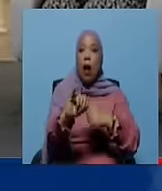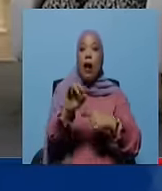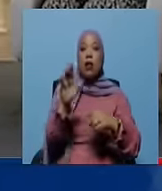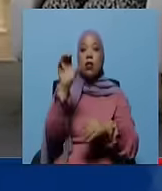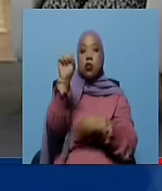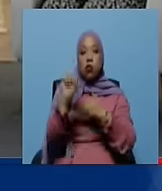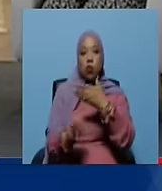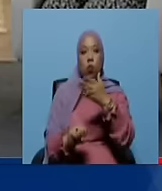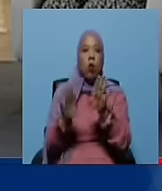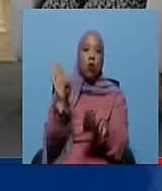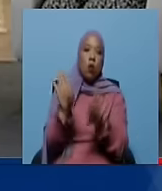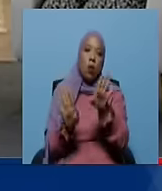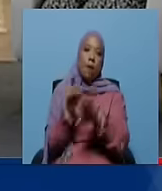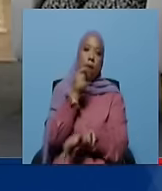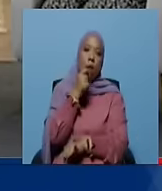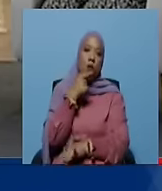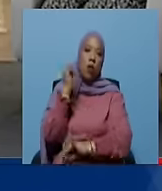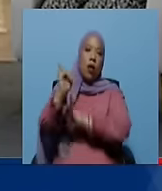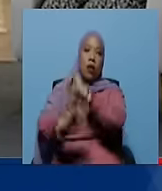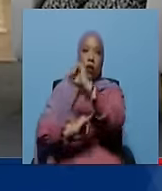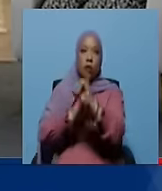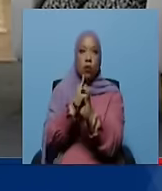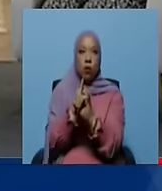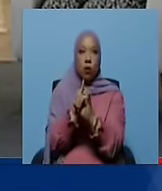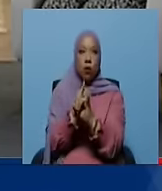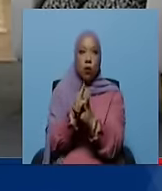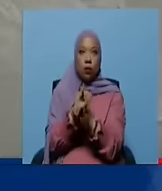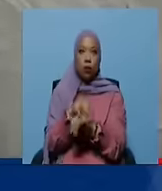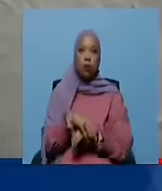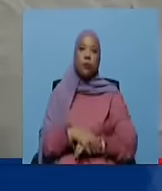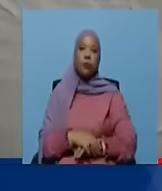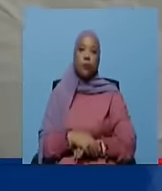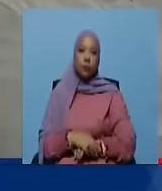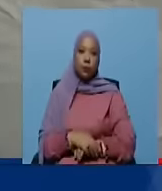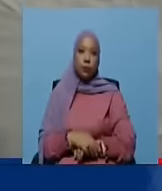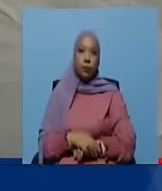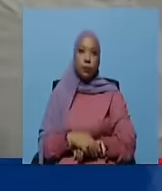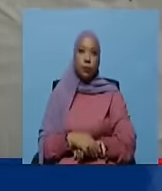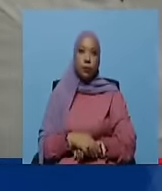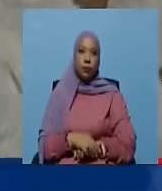turistas nacionales e internacionales.